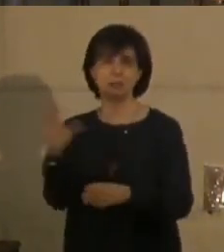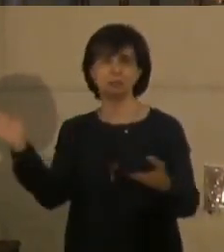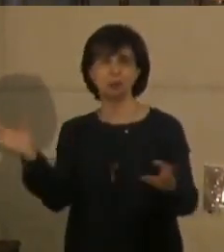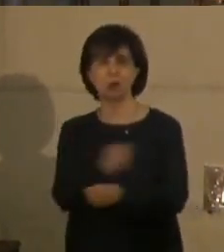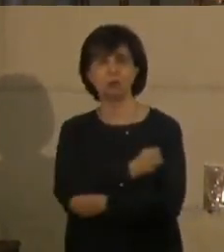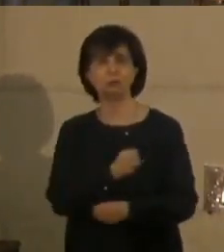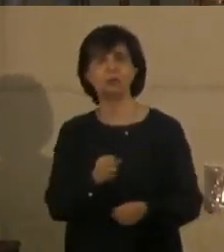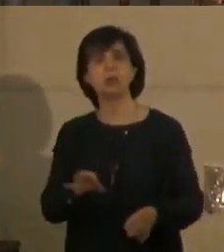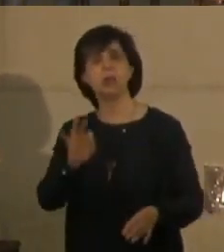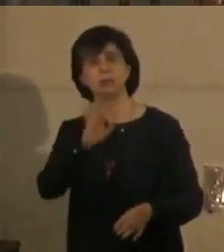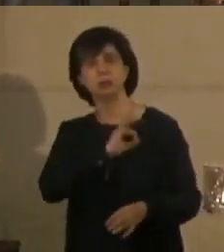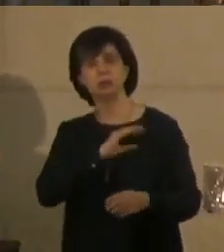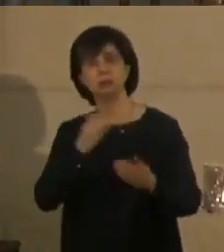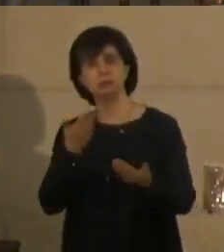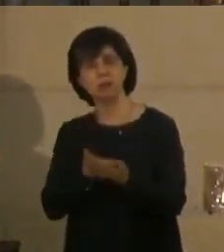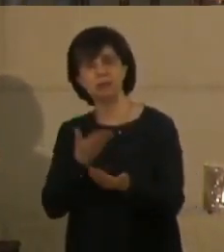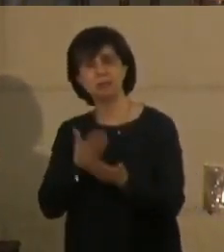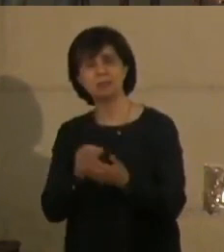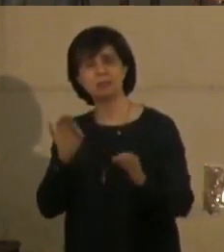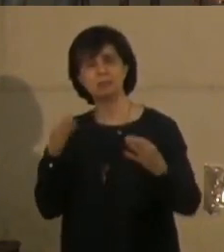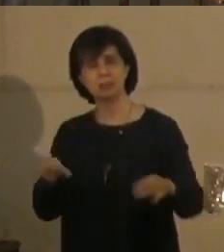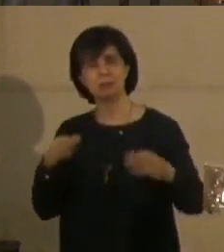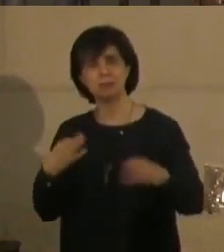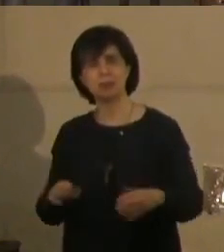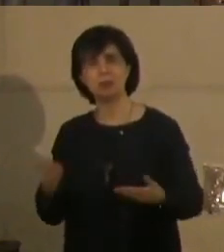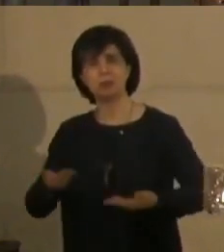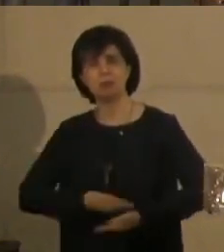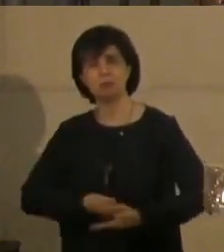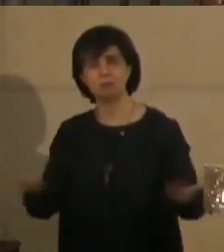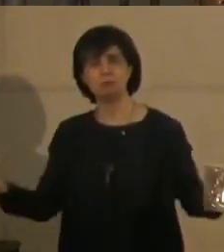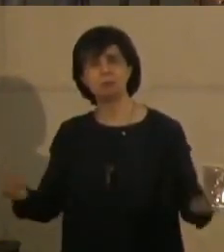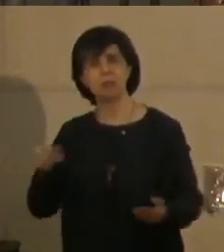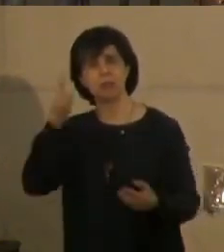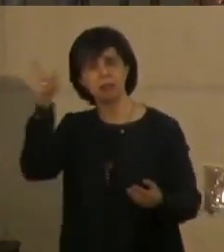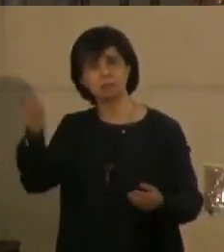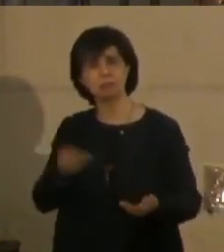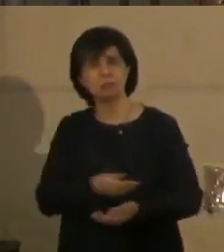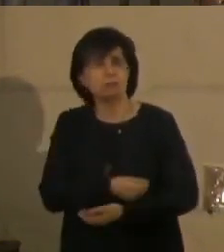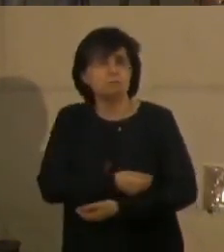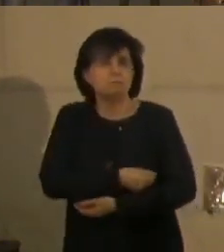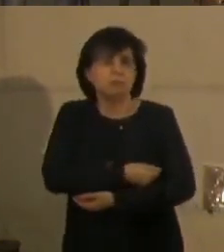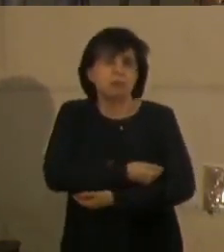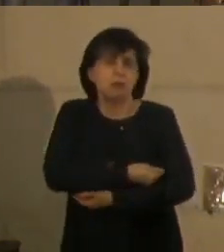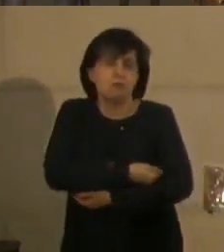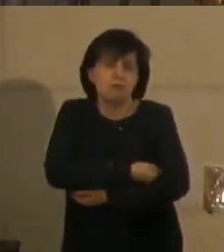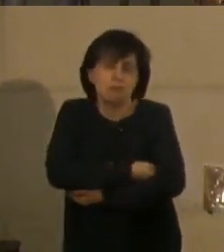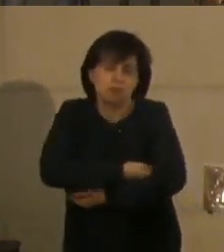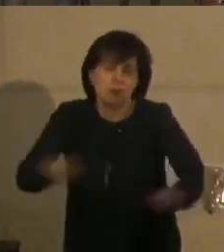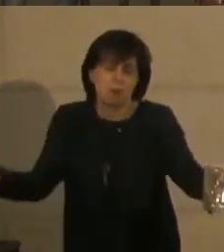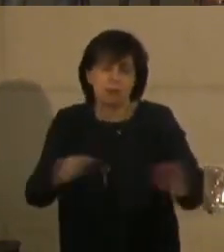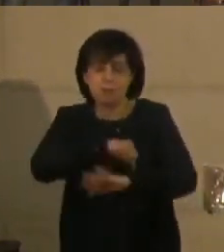nos pide simplemente que nos fiemos de Él, que confiemos en Él.